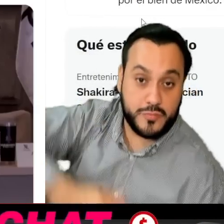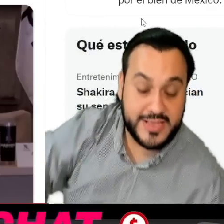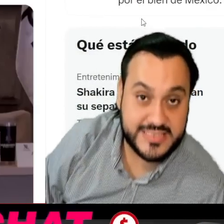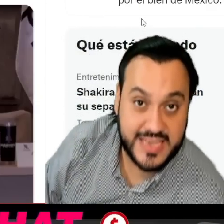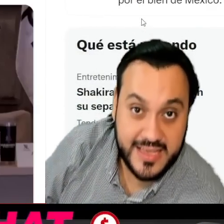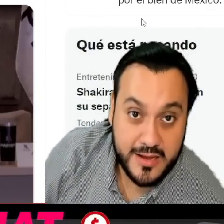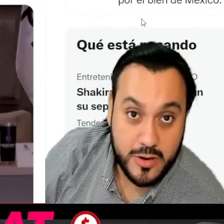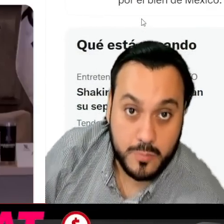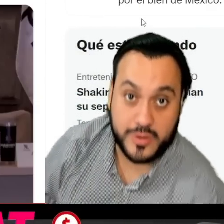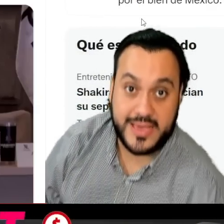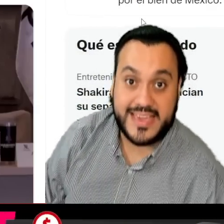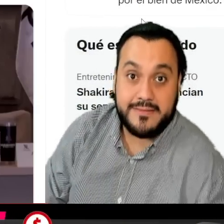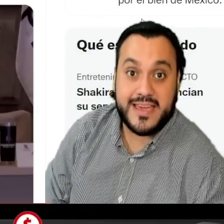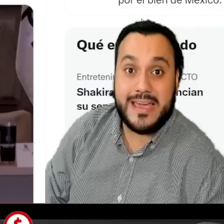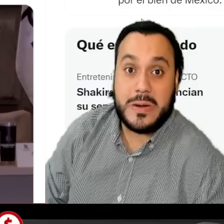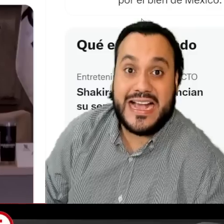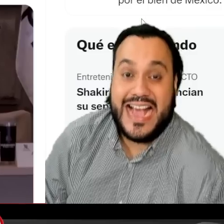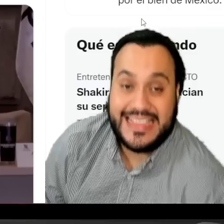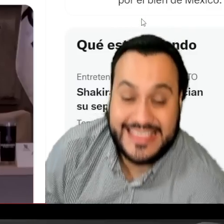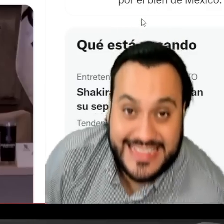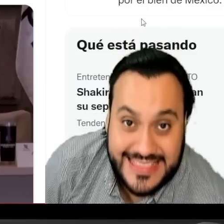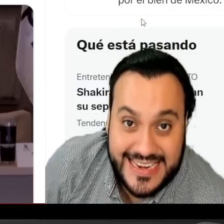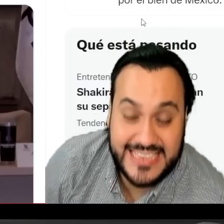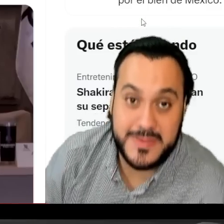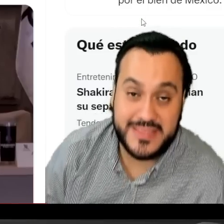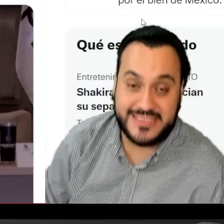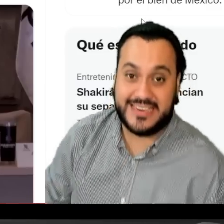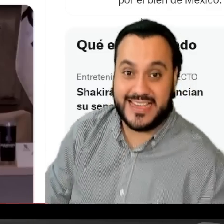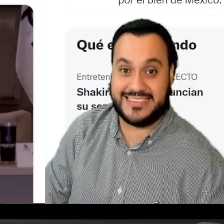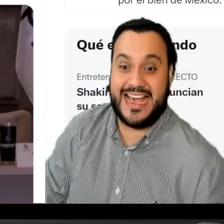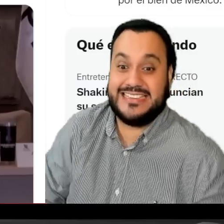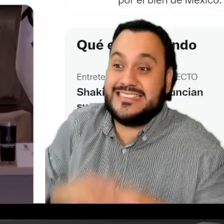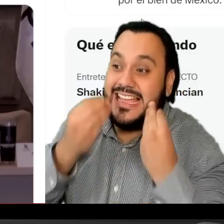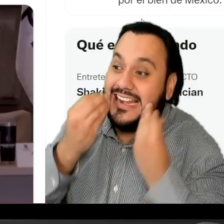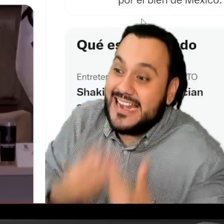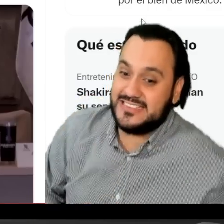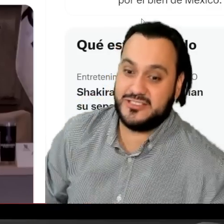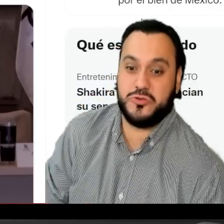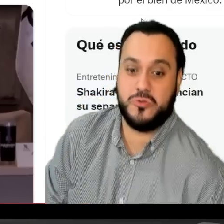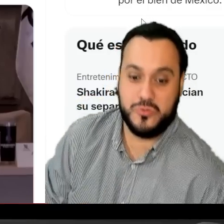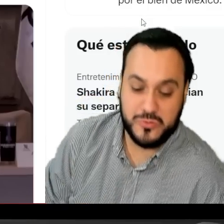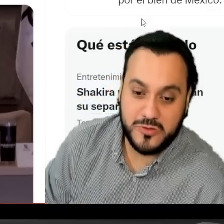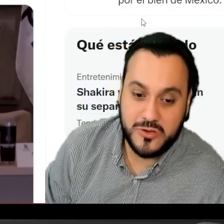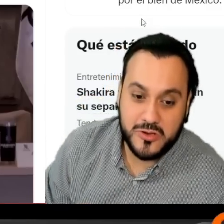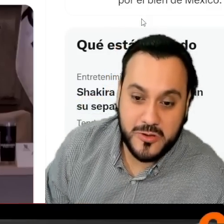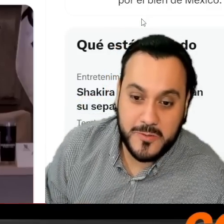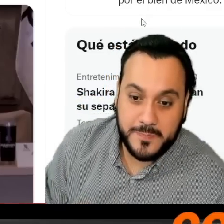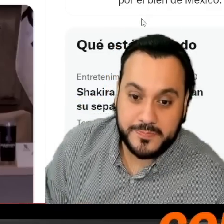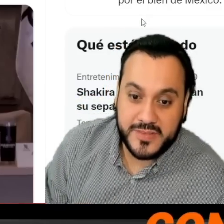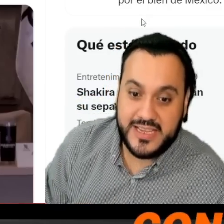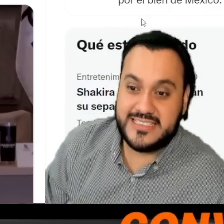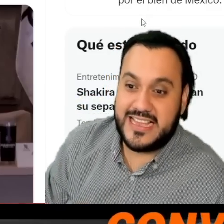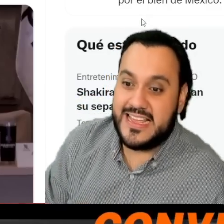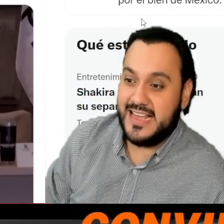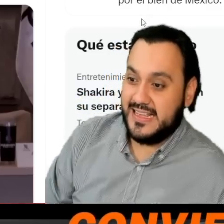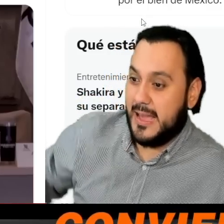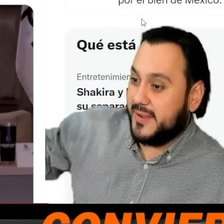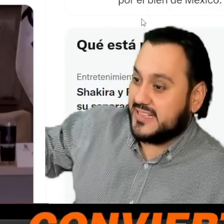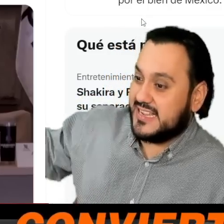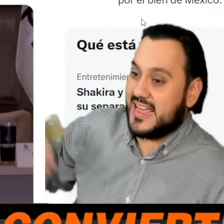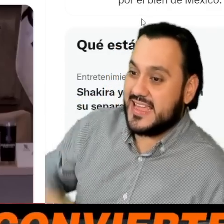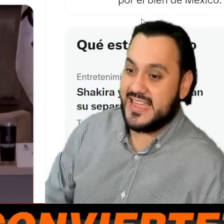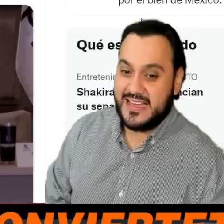del mundo en francia porque aquí había ya un cartel de las medicinas hasta en eso quienes salían